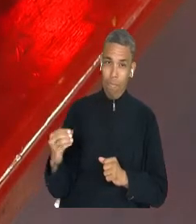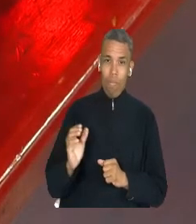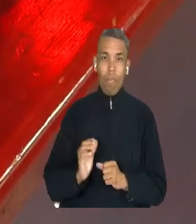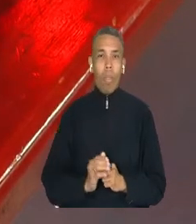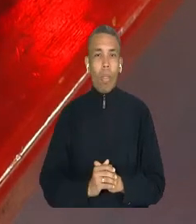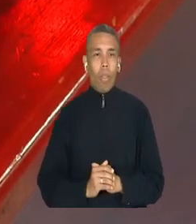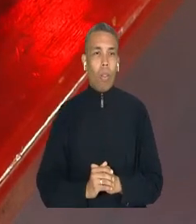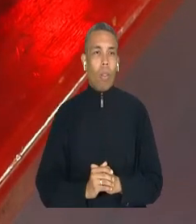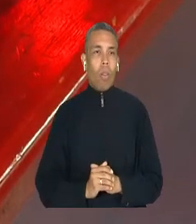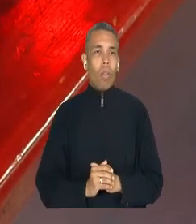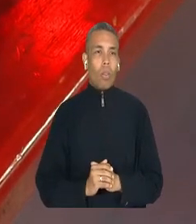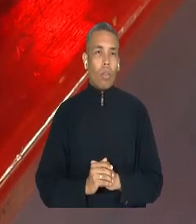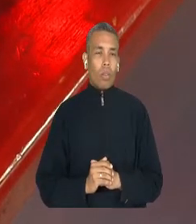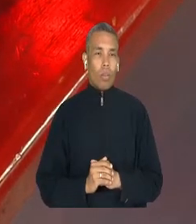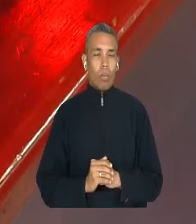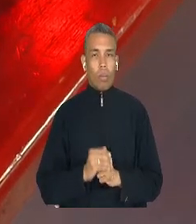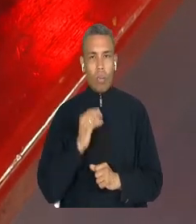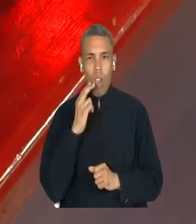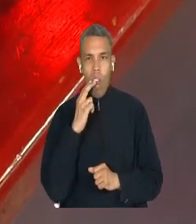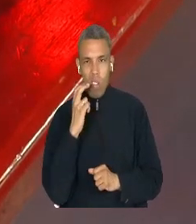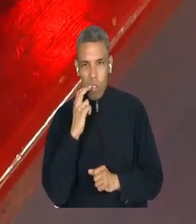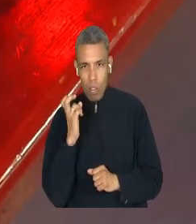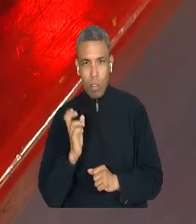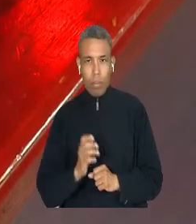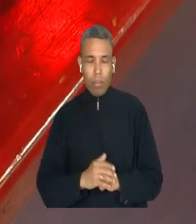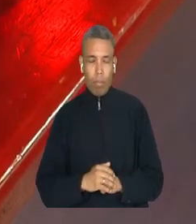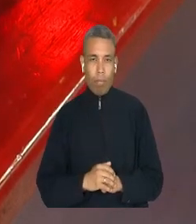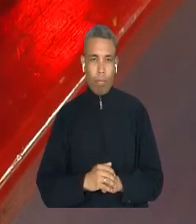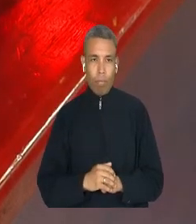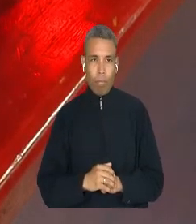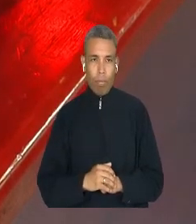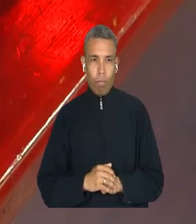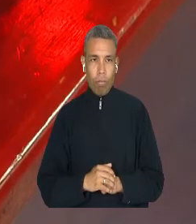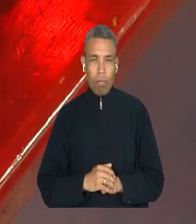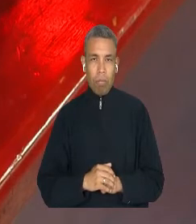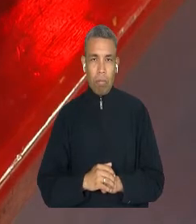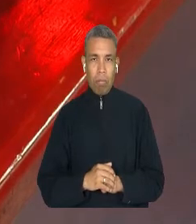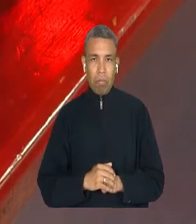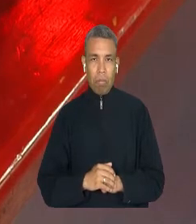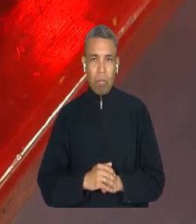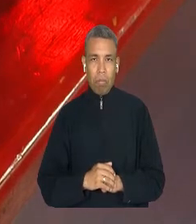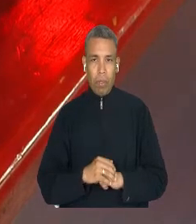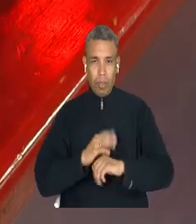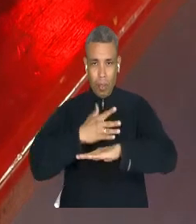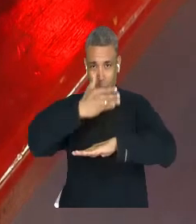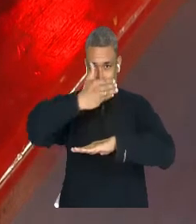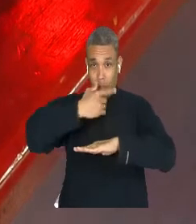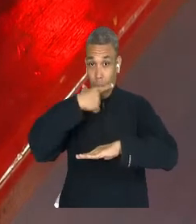carne, la mitad le agregamos nuestro queso,